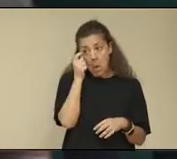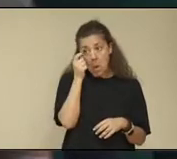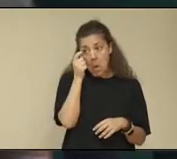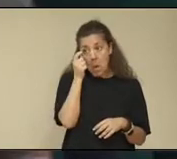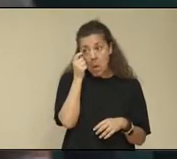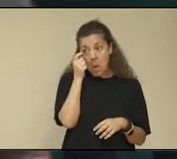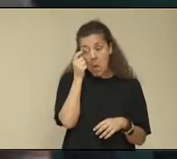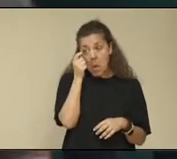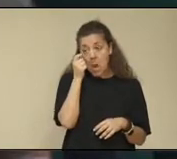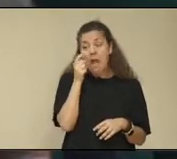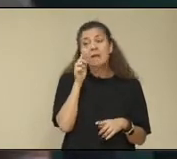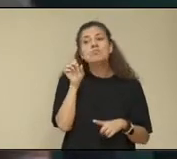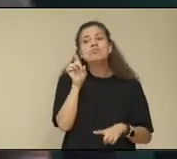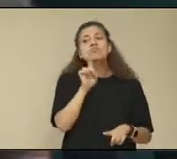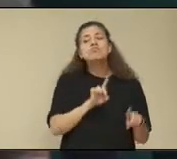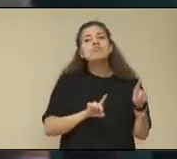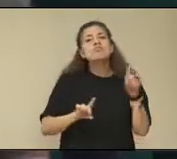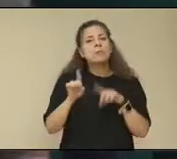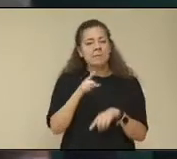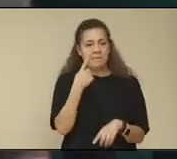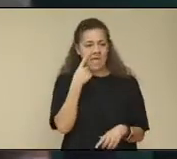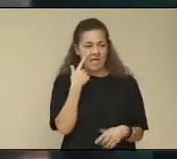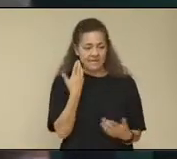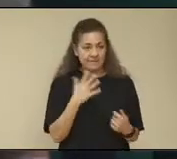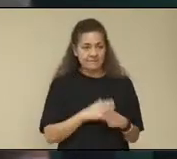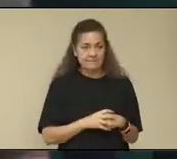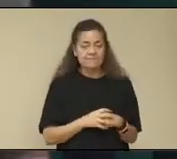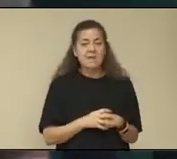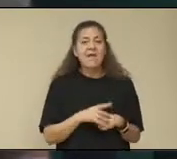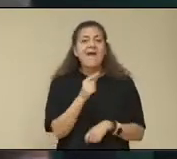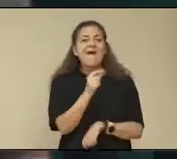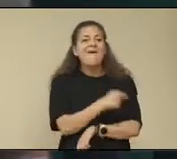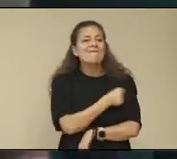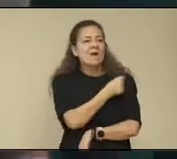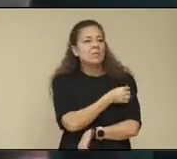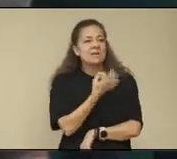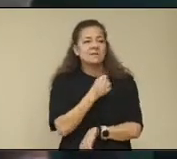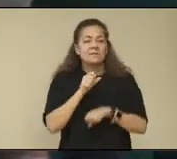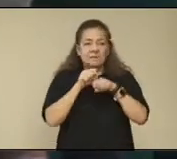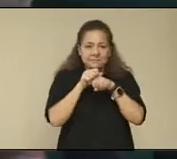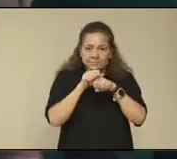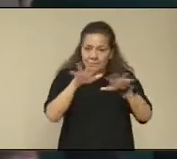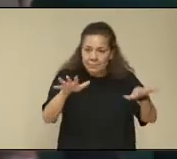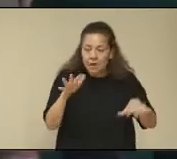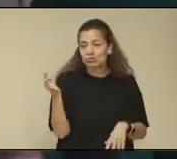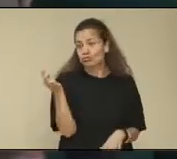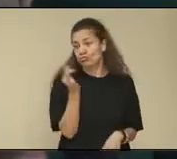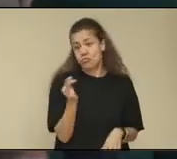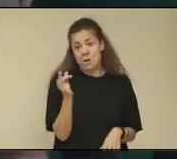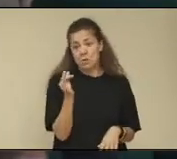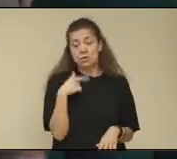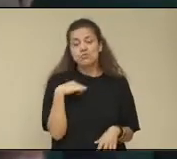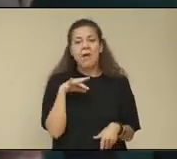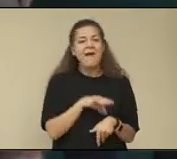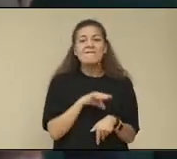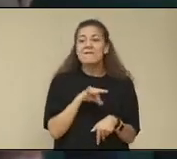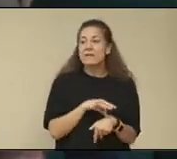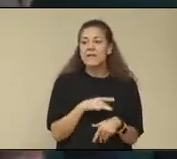sutilmente, es el problema de, a ver, las vacunas tienen que llegar a todo el mundo. En el caso de tuberculosis es una